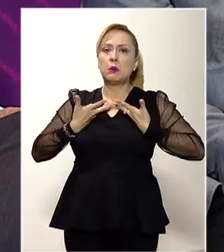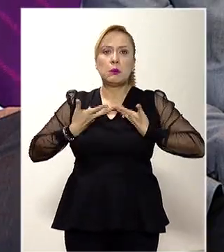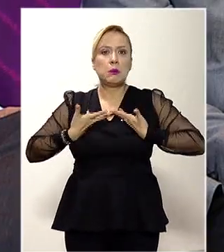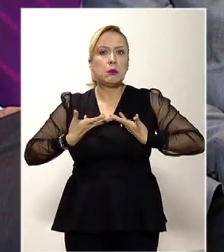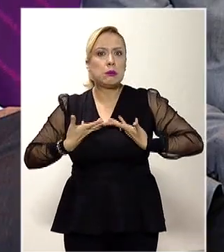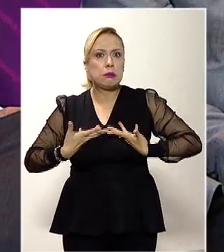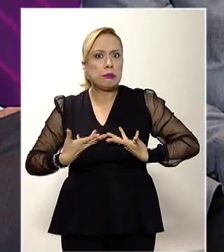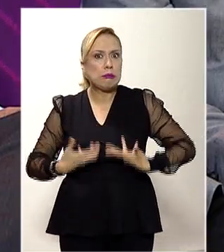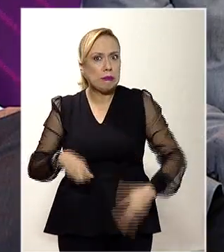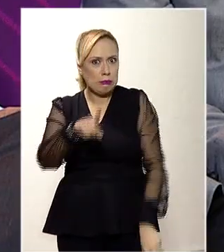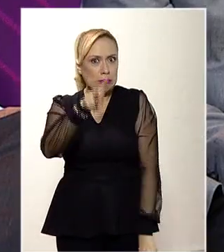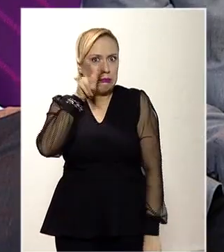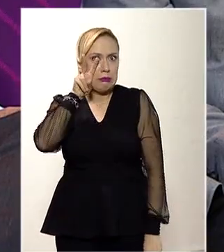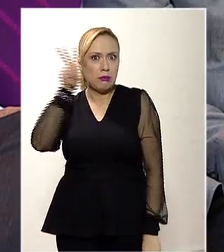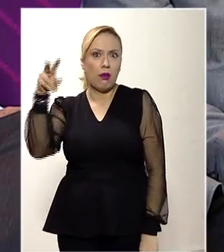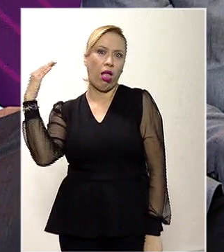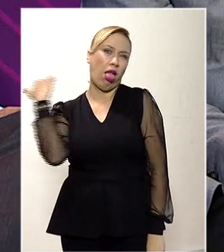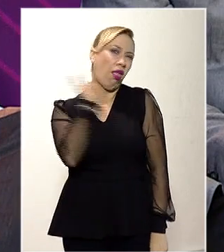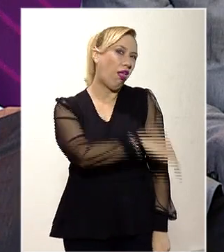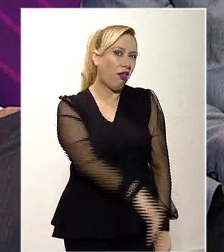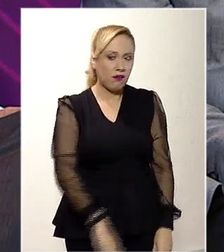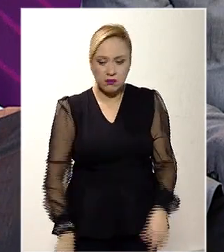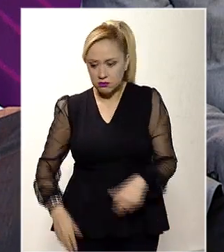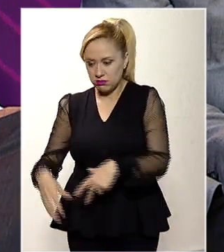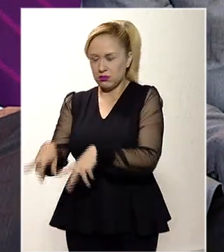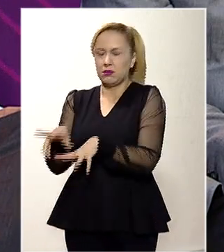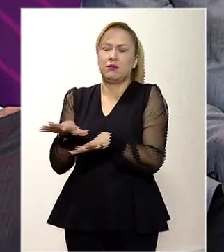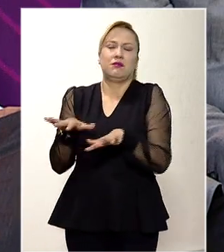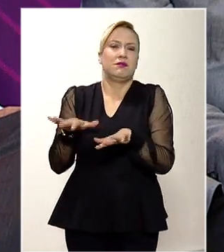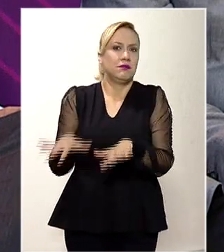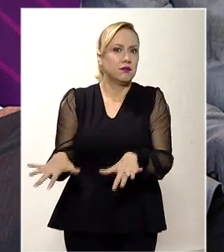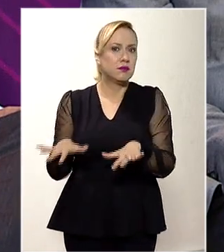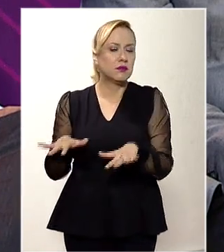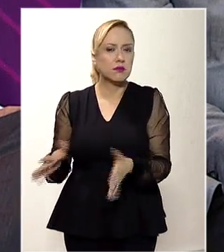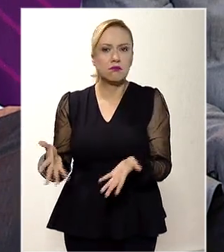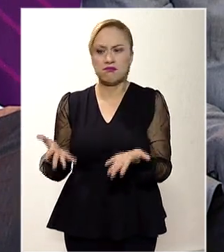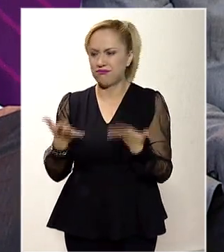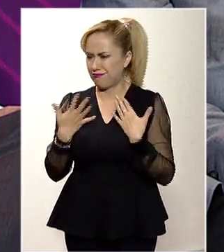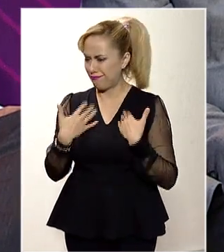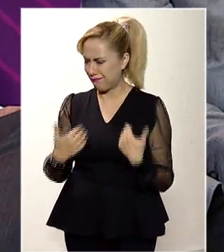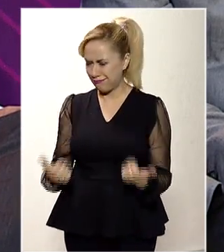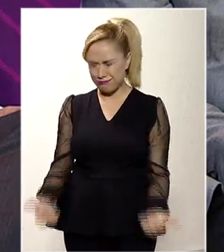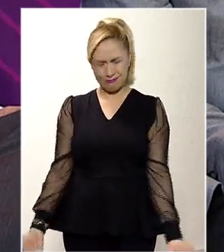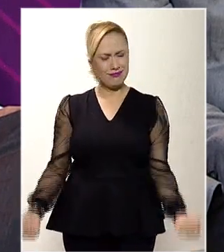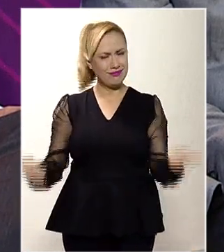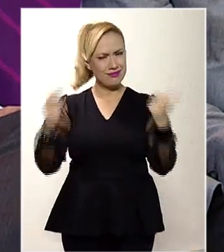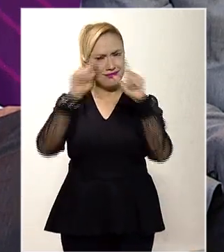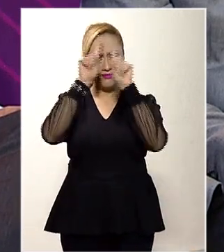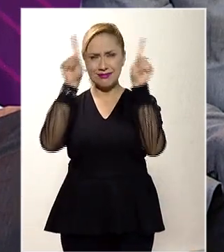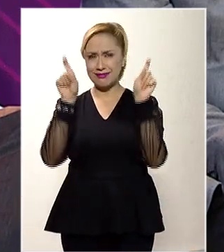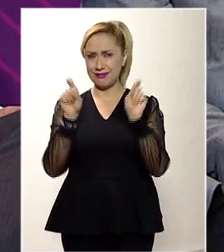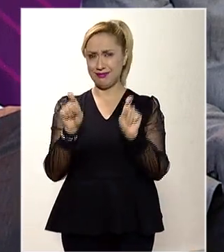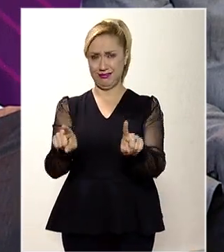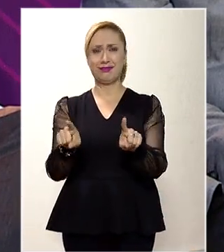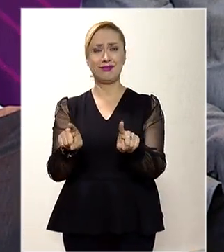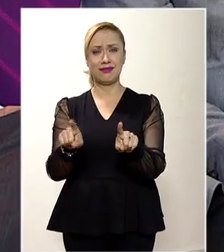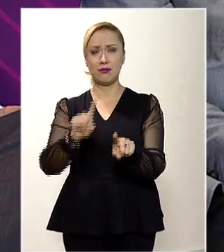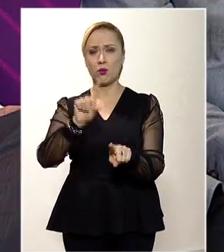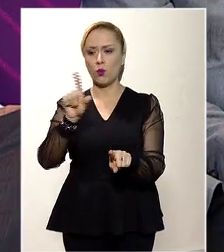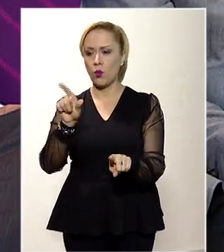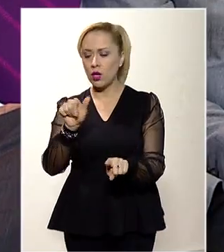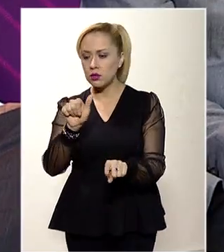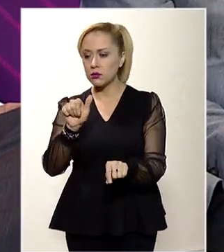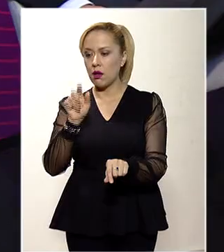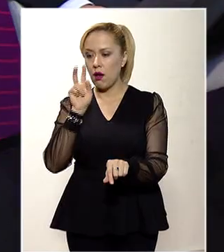colgados, ¿no? O sea, veíamos cuerpos, de repente parece que hay una cosa ahí que no entendemos, ¿no? Donde empieza a bajar esta cosa de encontrar cuerpos